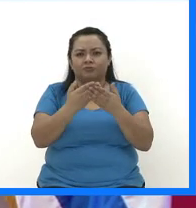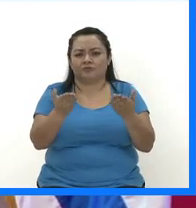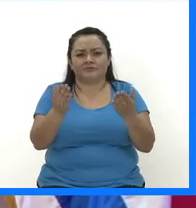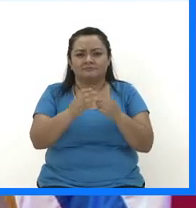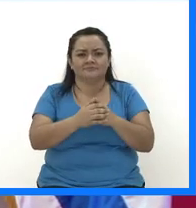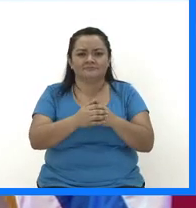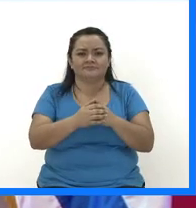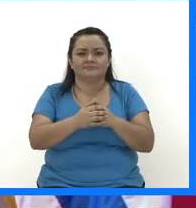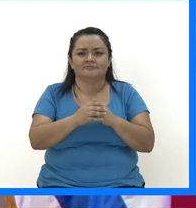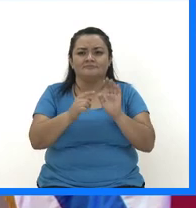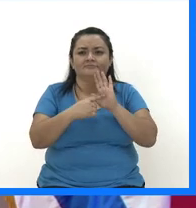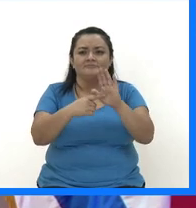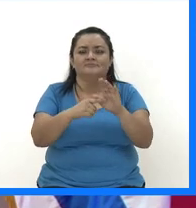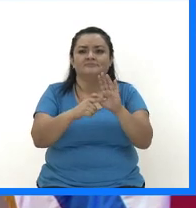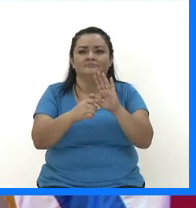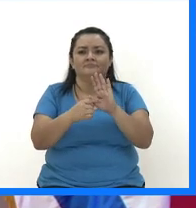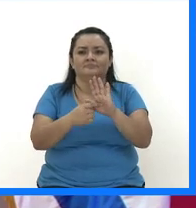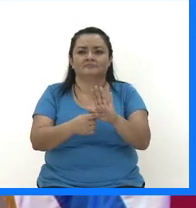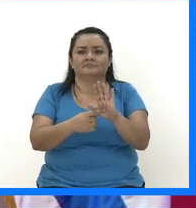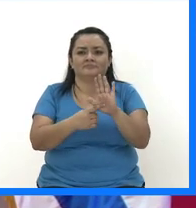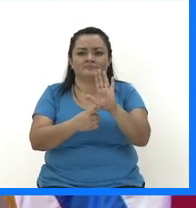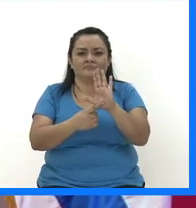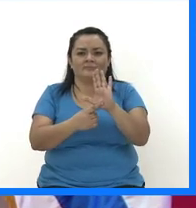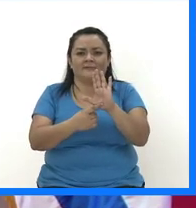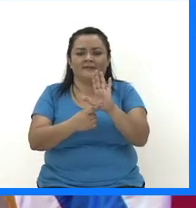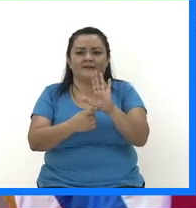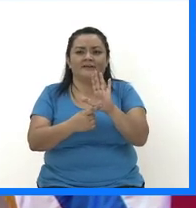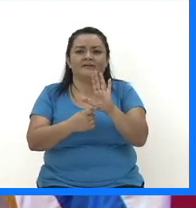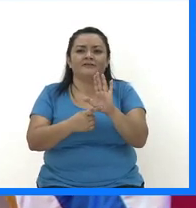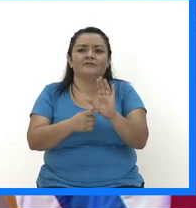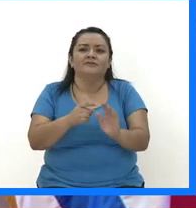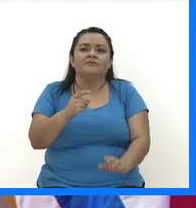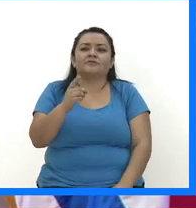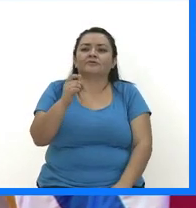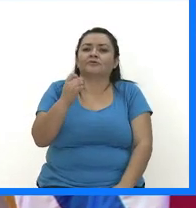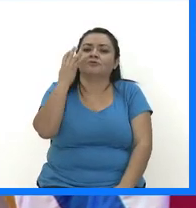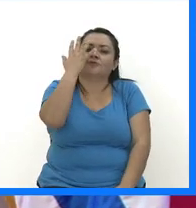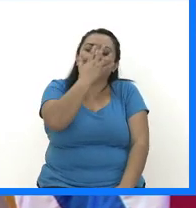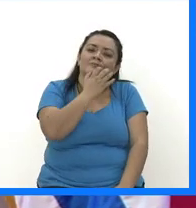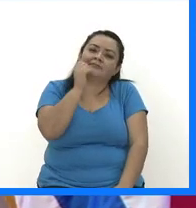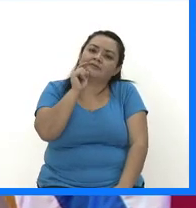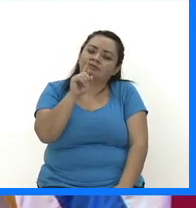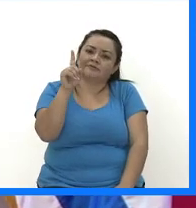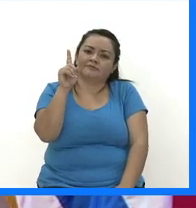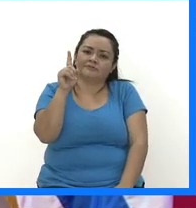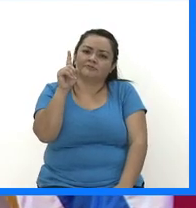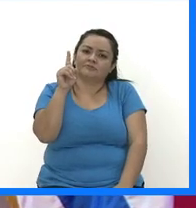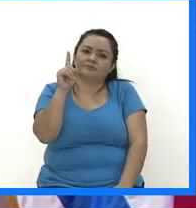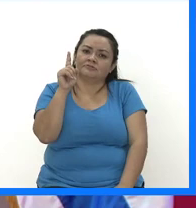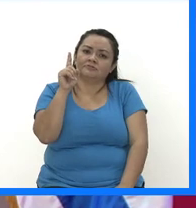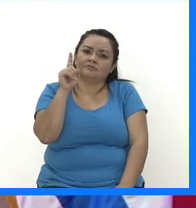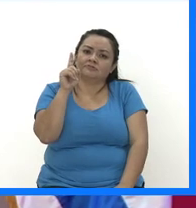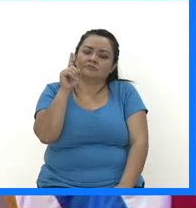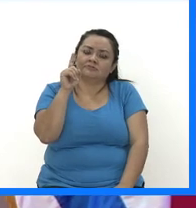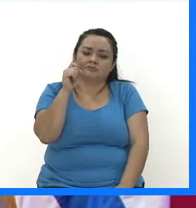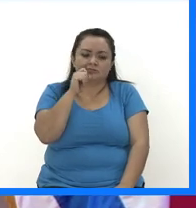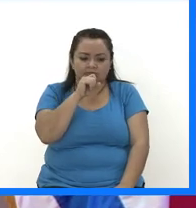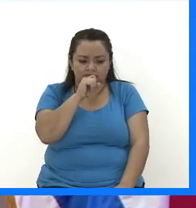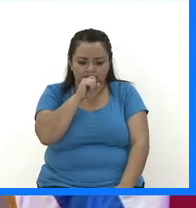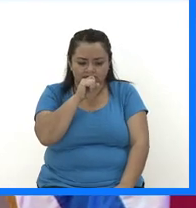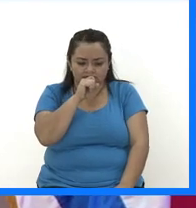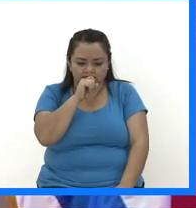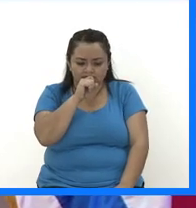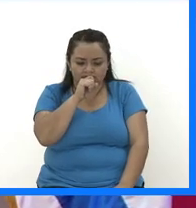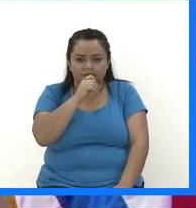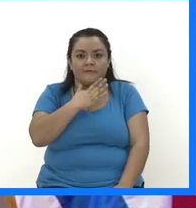bet y cuando ve el objeto que está exhibido ahí dice cuán bello en nuestro señor inmediatamente fue